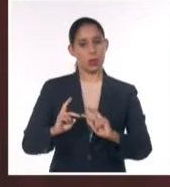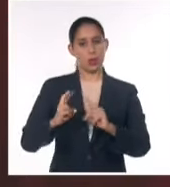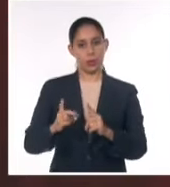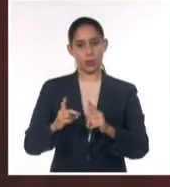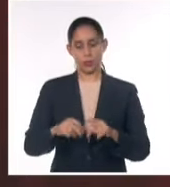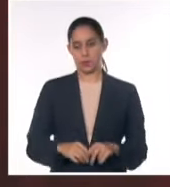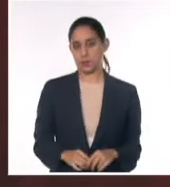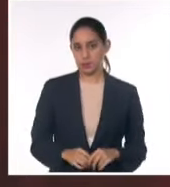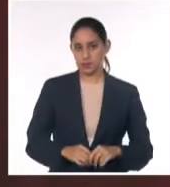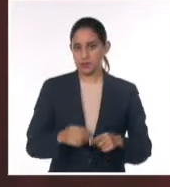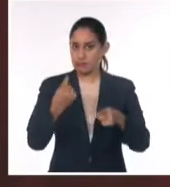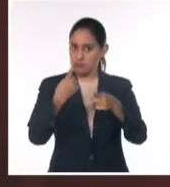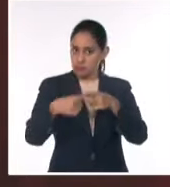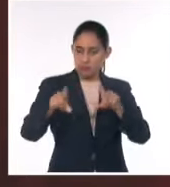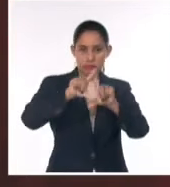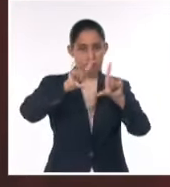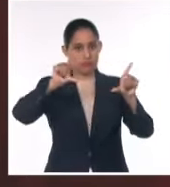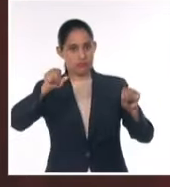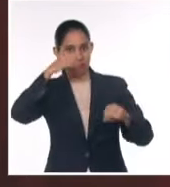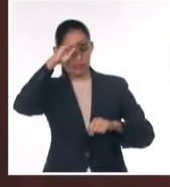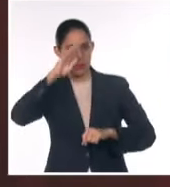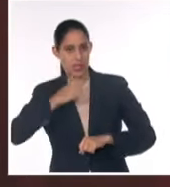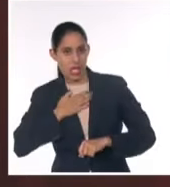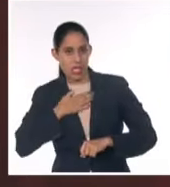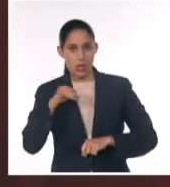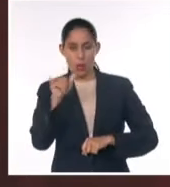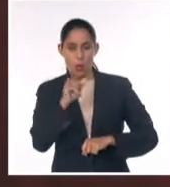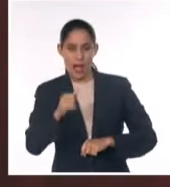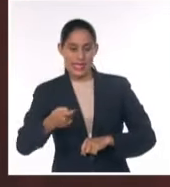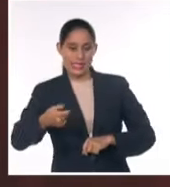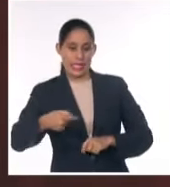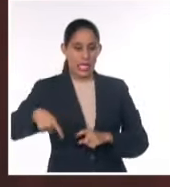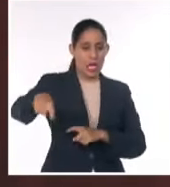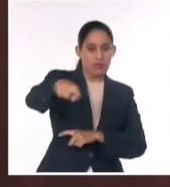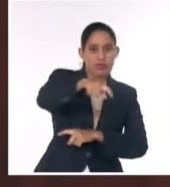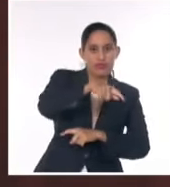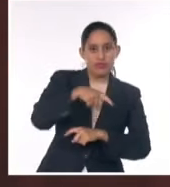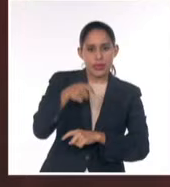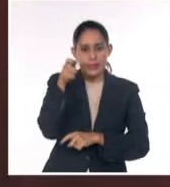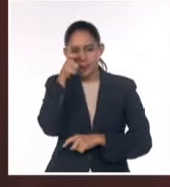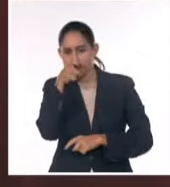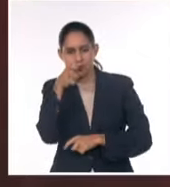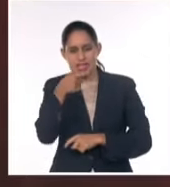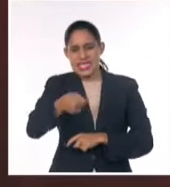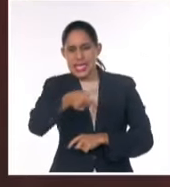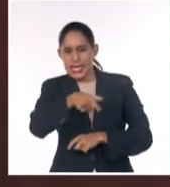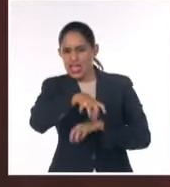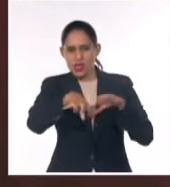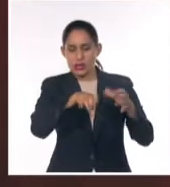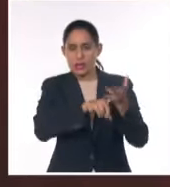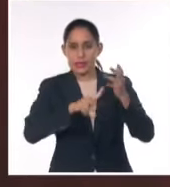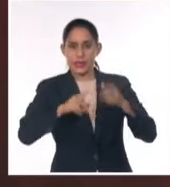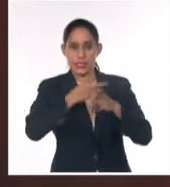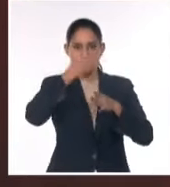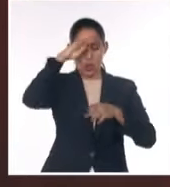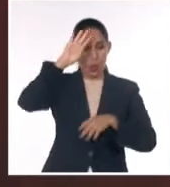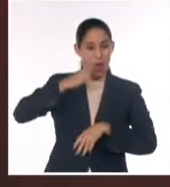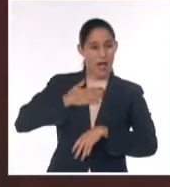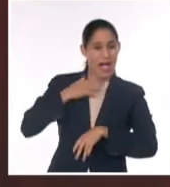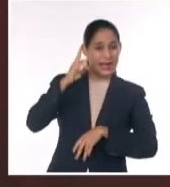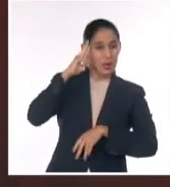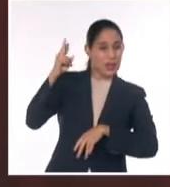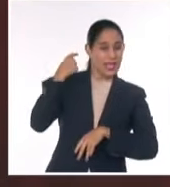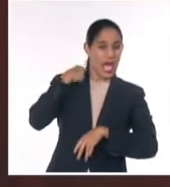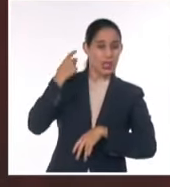resto del país, en la zona que nosotros estamos monitoreando también cerca, la zona de cerca de Santiago de Cuba, donde fue el enjambre terremoto 2016, y la